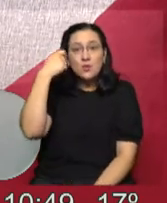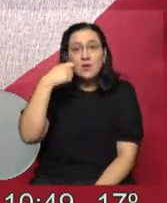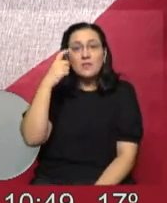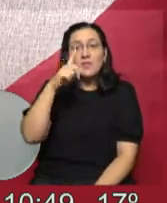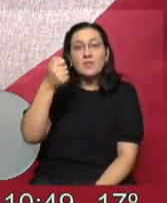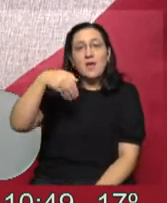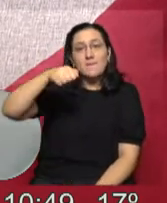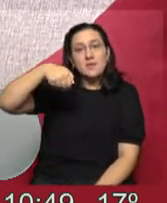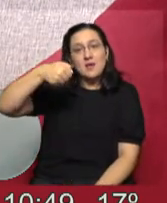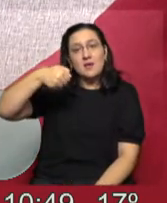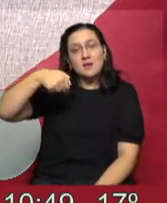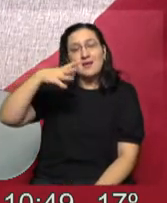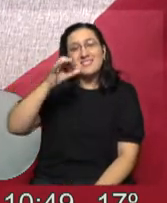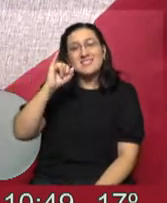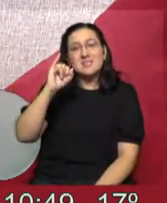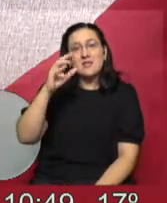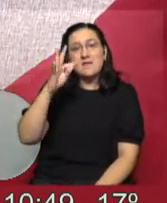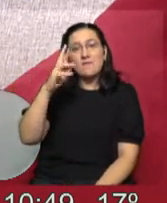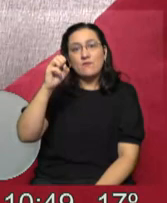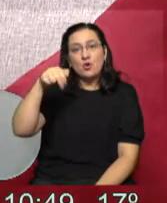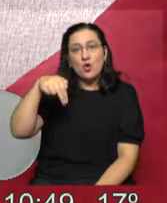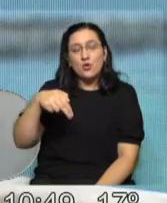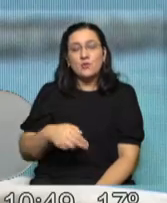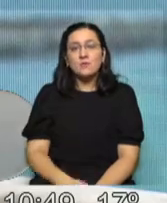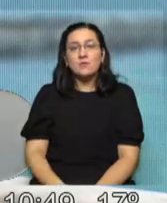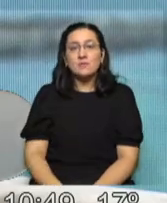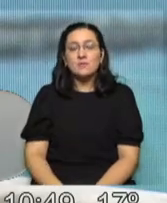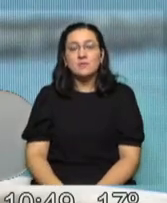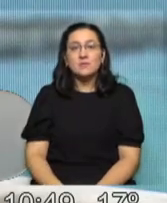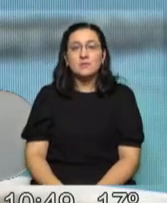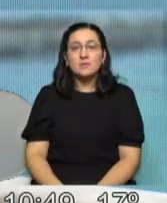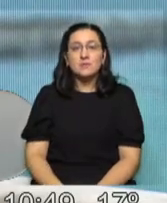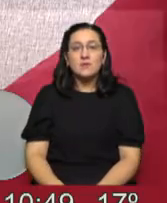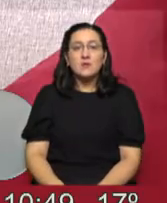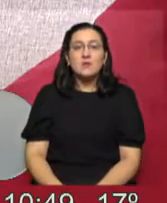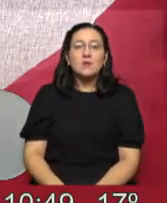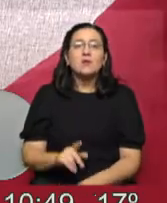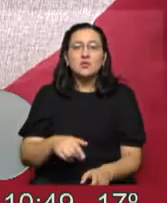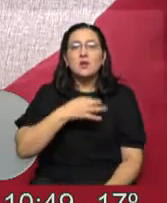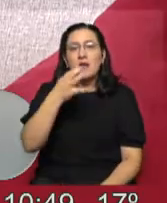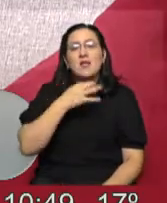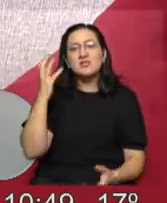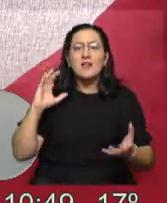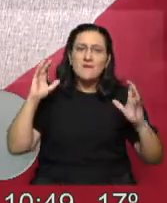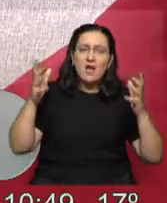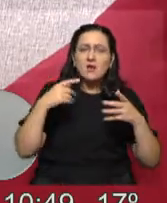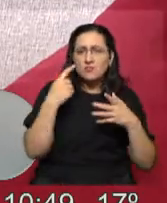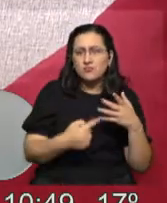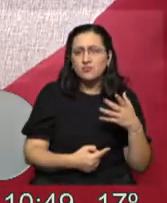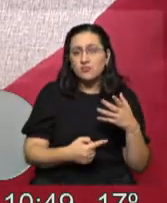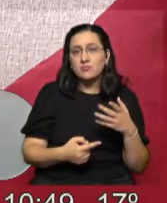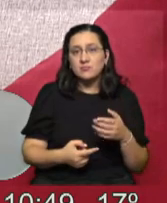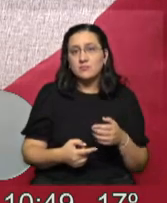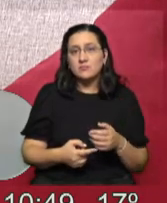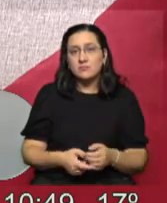Damián Cifrón, el que dirigió en algún momento Simuladores. Hizo Relatos Salvajes. Es su